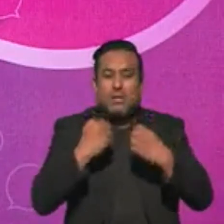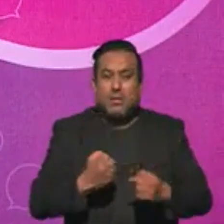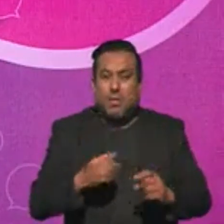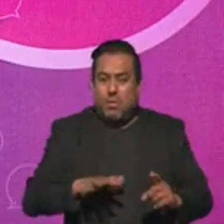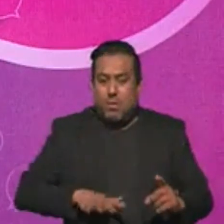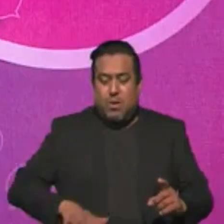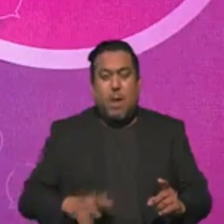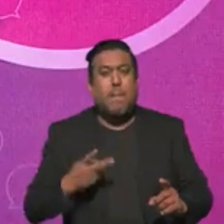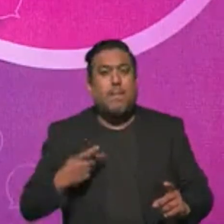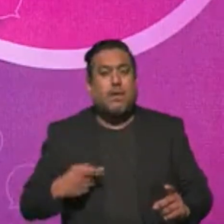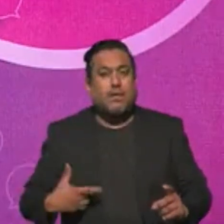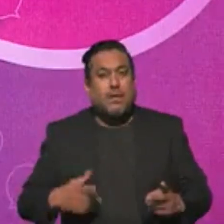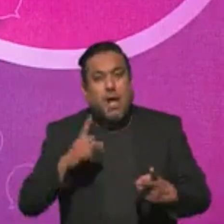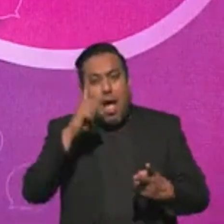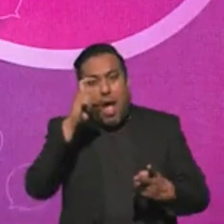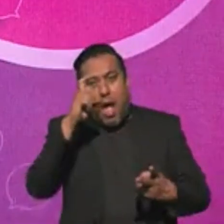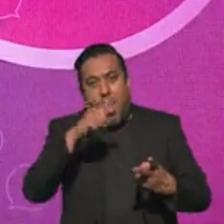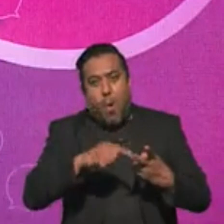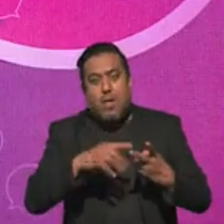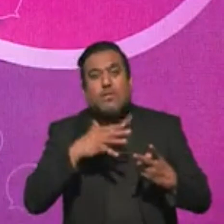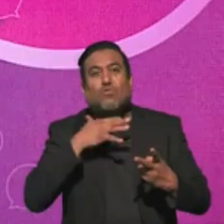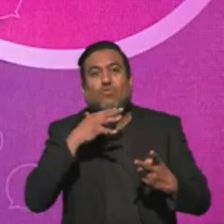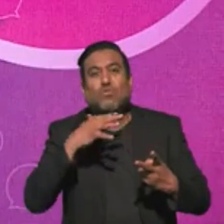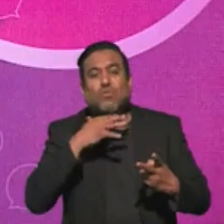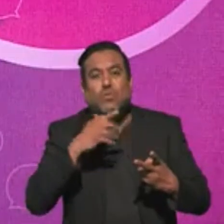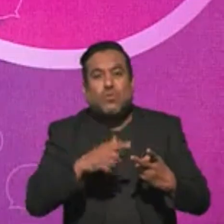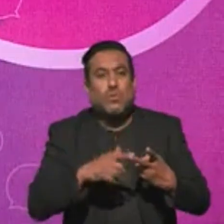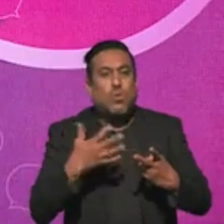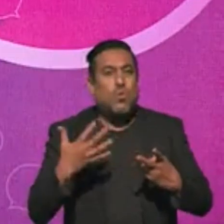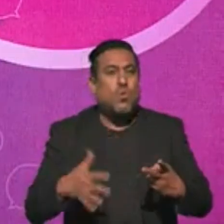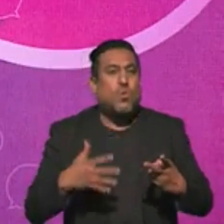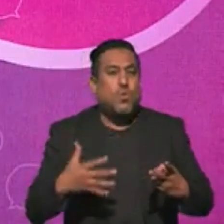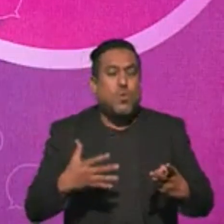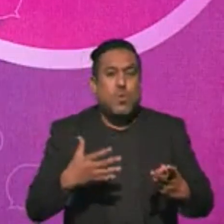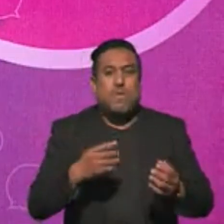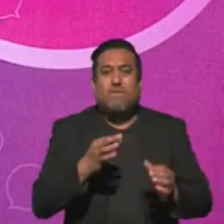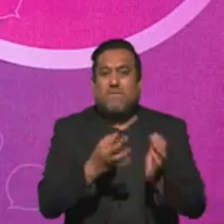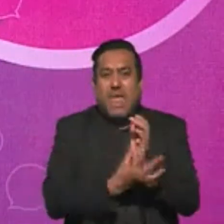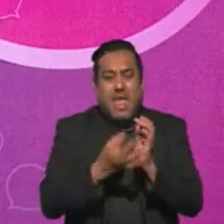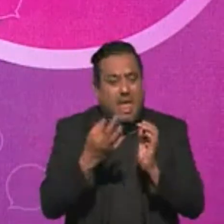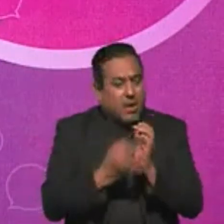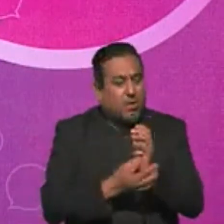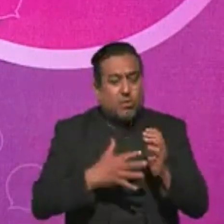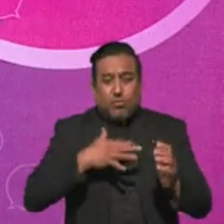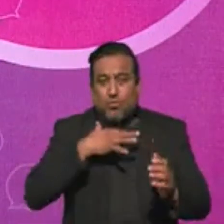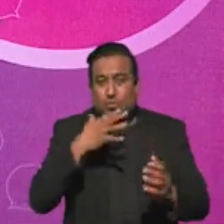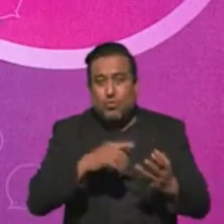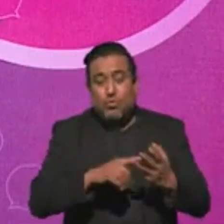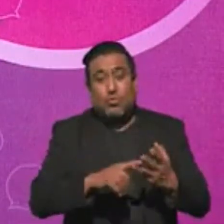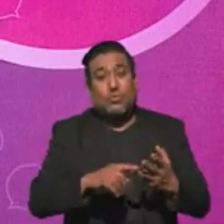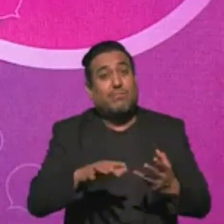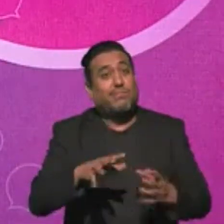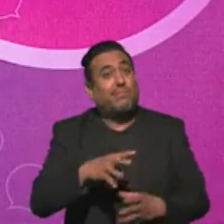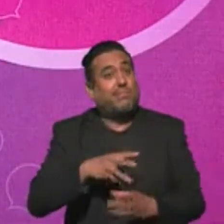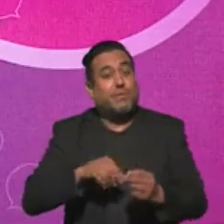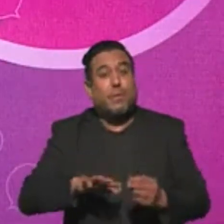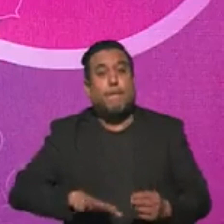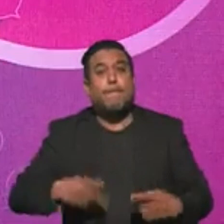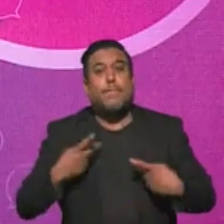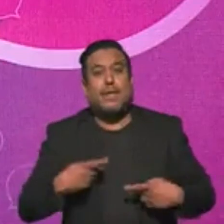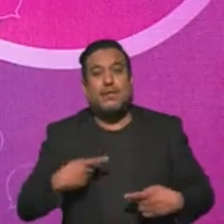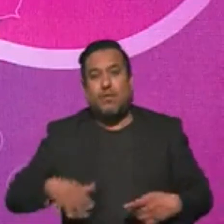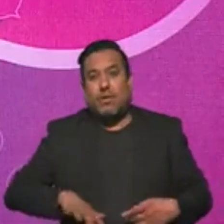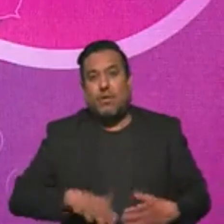que su agua contaminada llena de metales pesados poniendo en riesgo la vida de de los celayenses Por